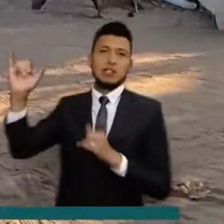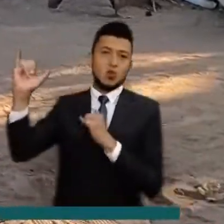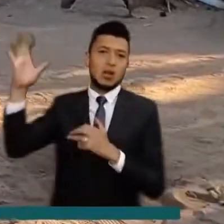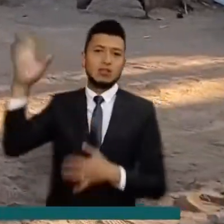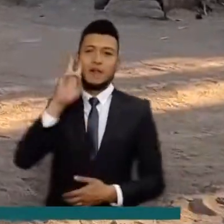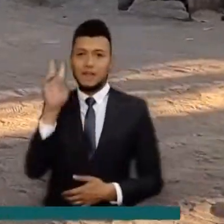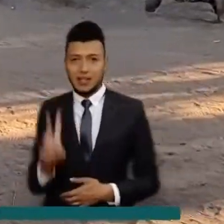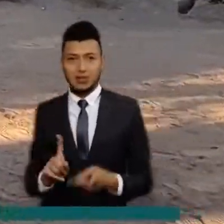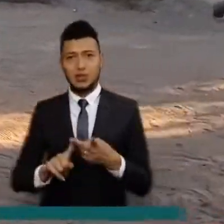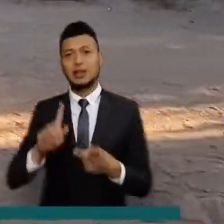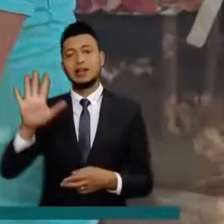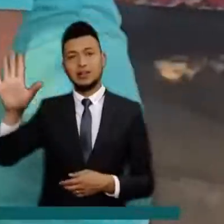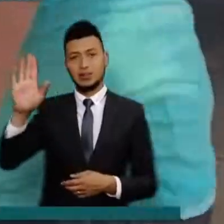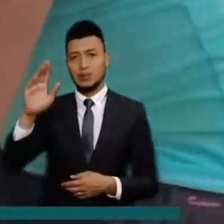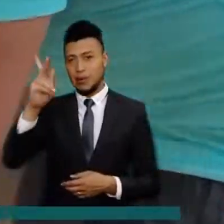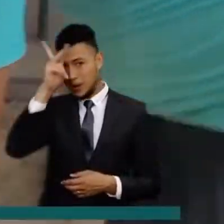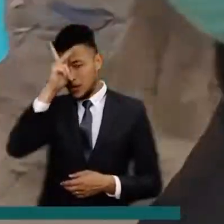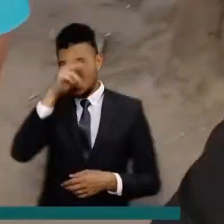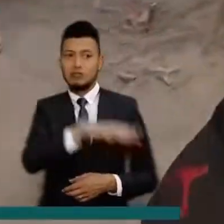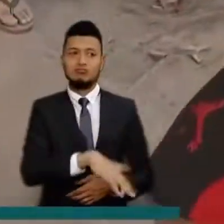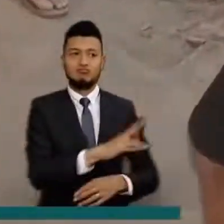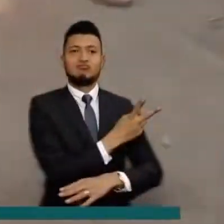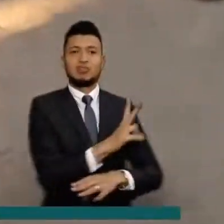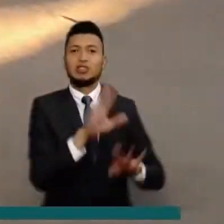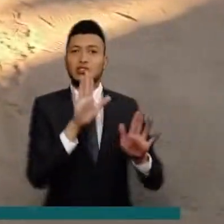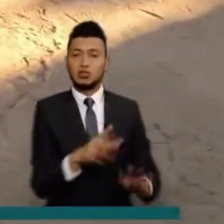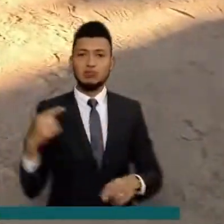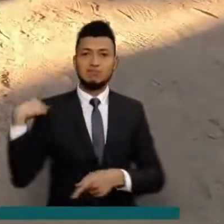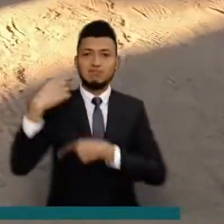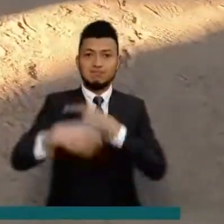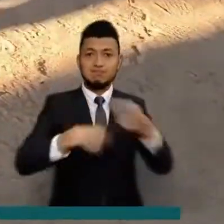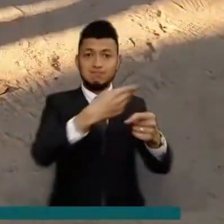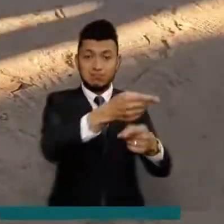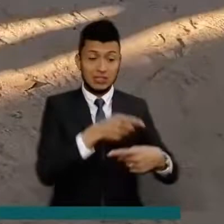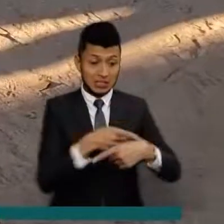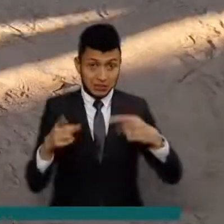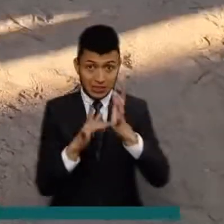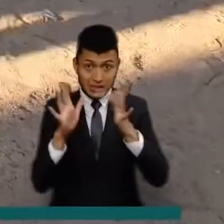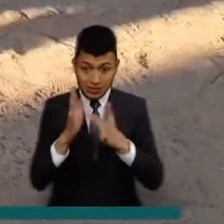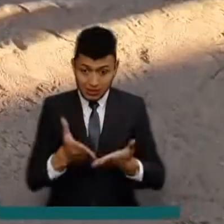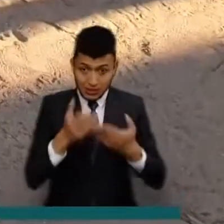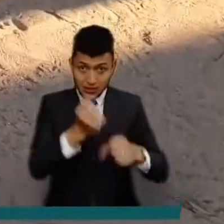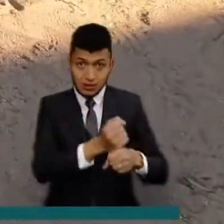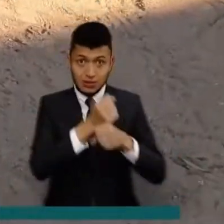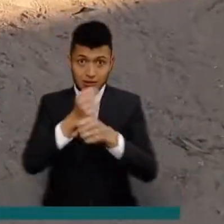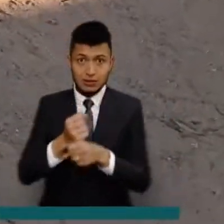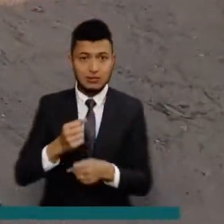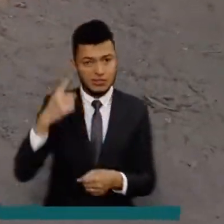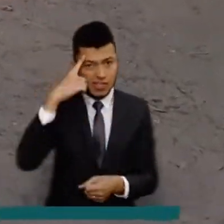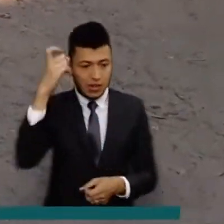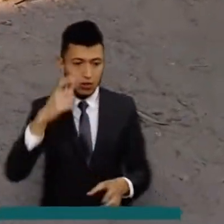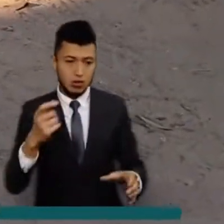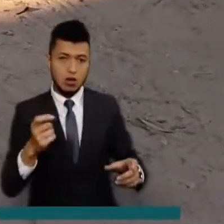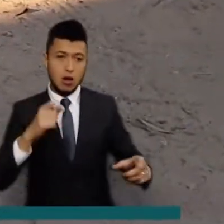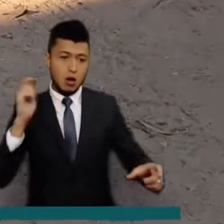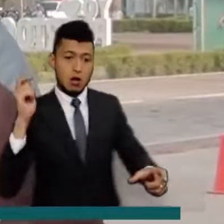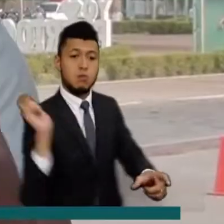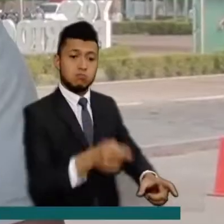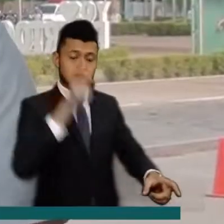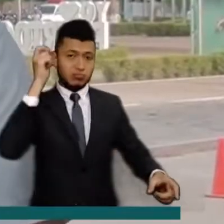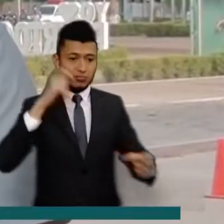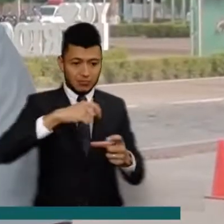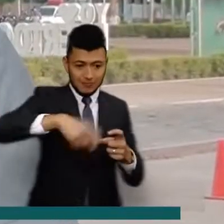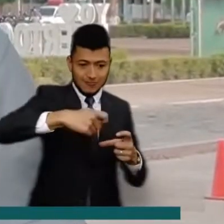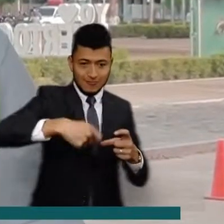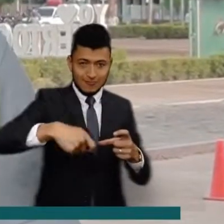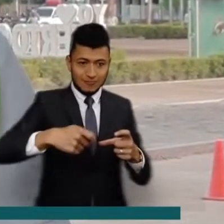como Venezuela y Perú. En Puerto Carreño, durante la Semana Mayor, los llaneros realizan diferentes desafíos con el trompo y la zaranda. La